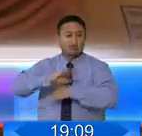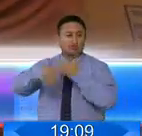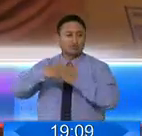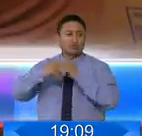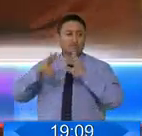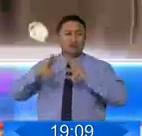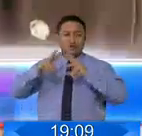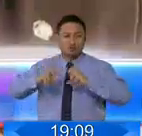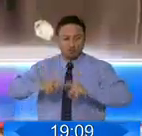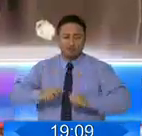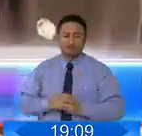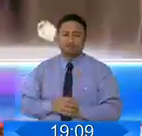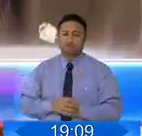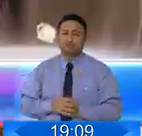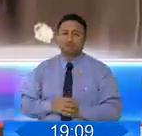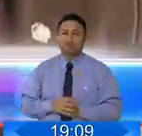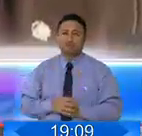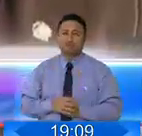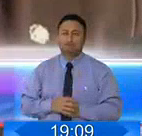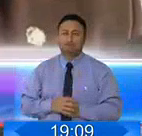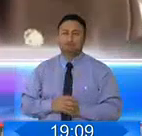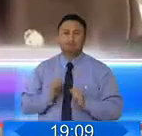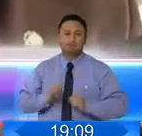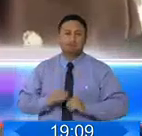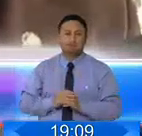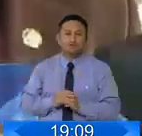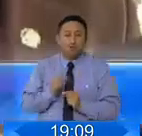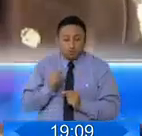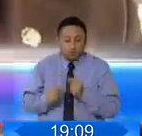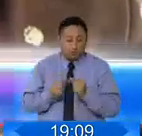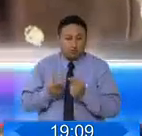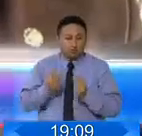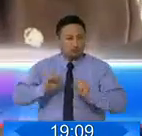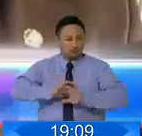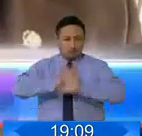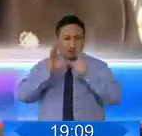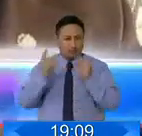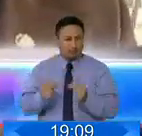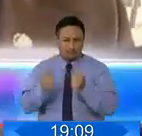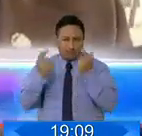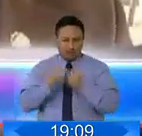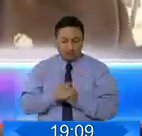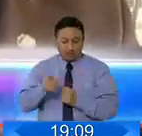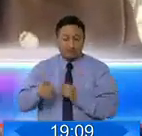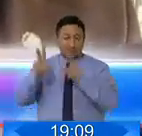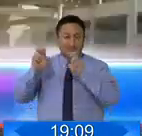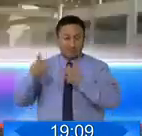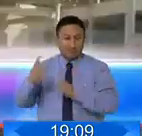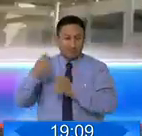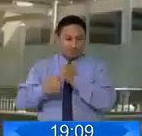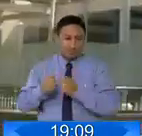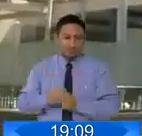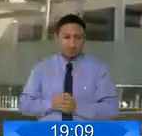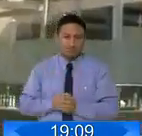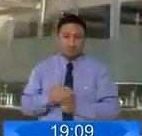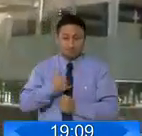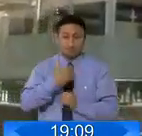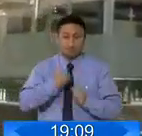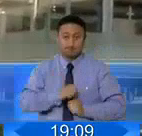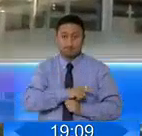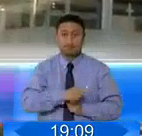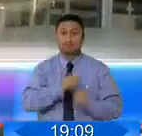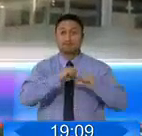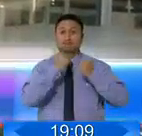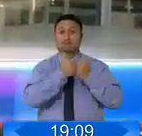casos denunciados. Para justamente esclarecer a la mayor brevedad posible este tipo de hechos. Tratamos de contactarnos